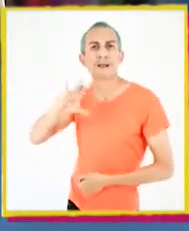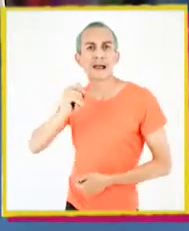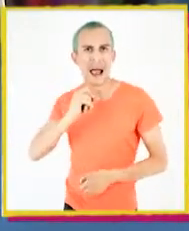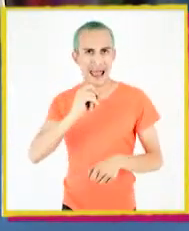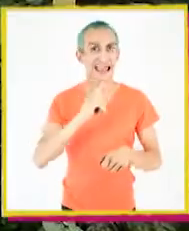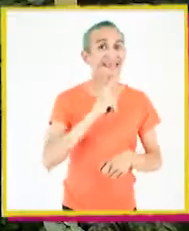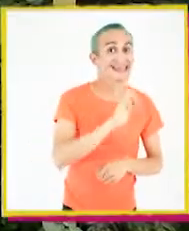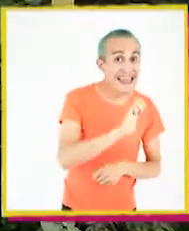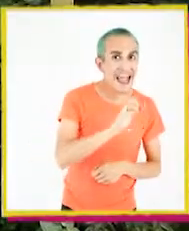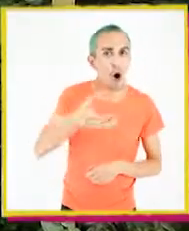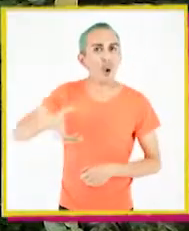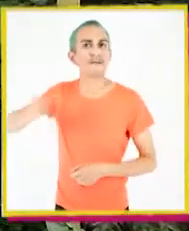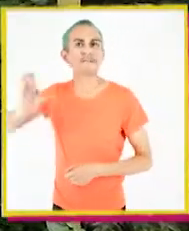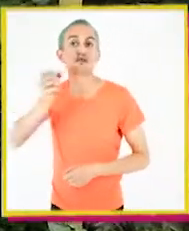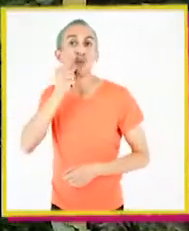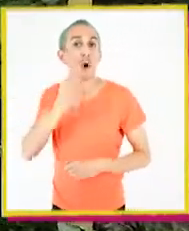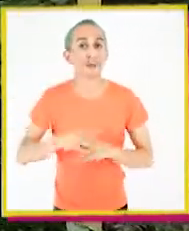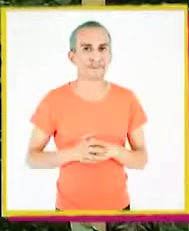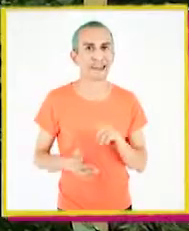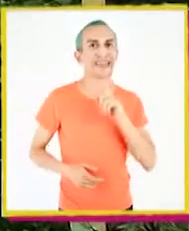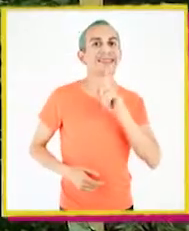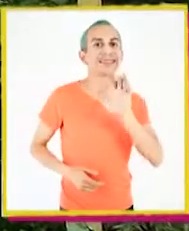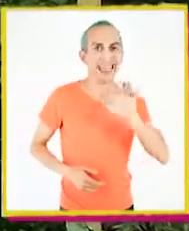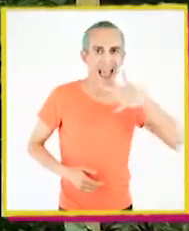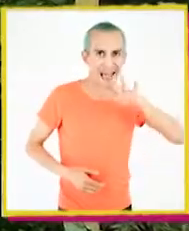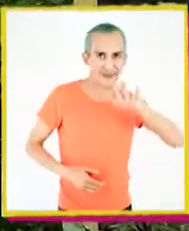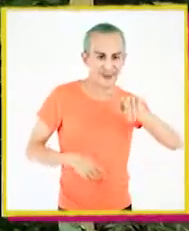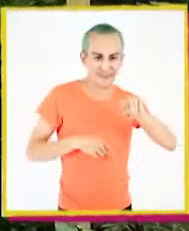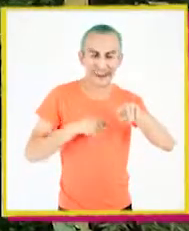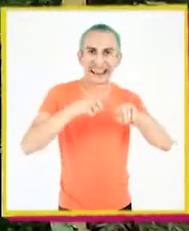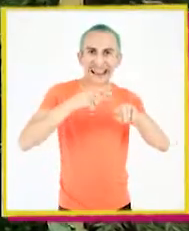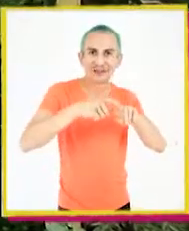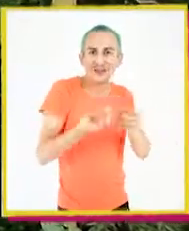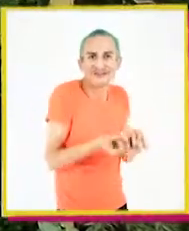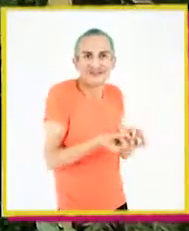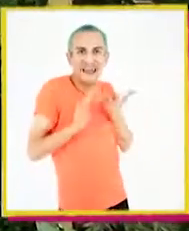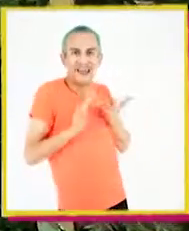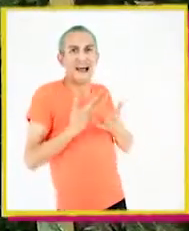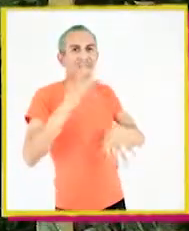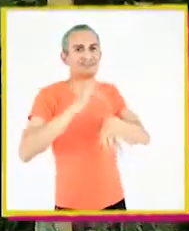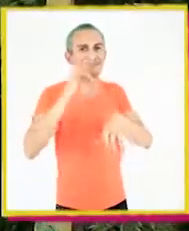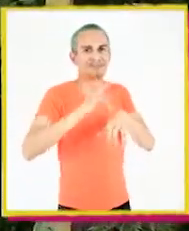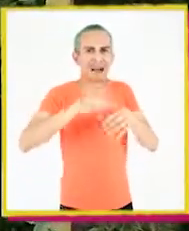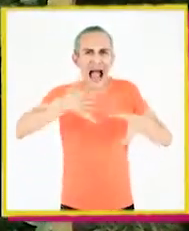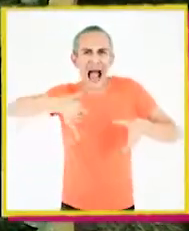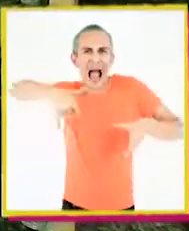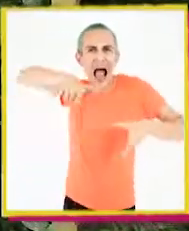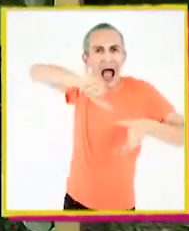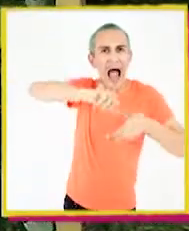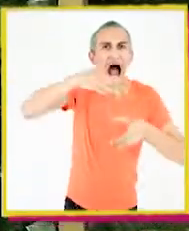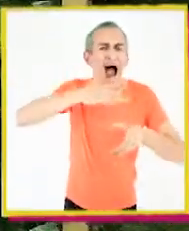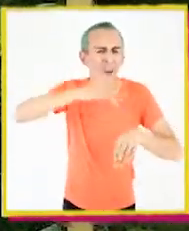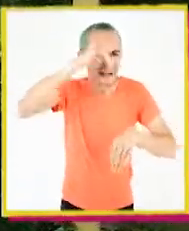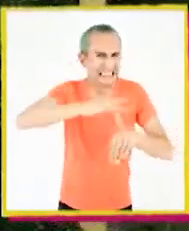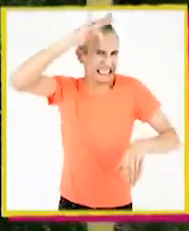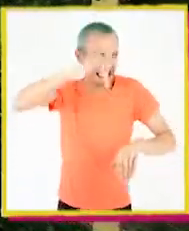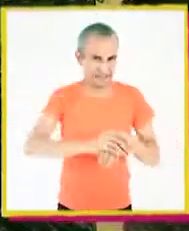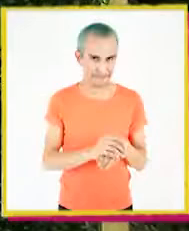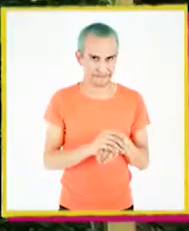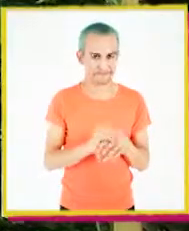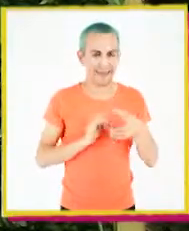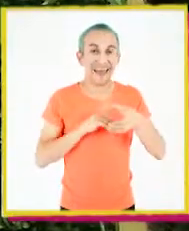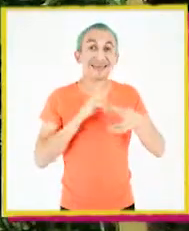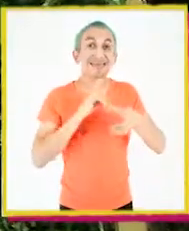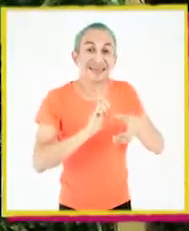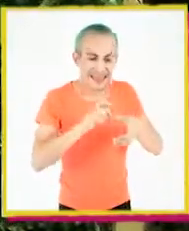taza? Muy bien, el té, porque es la fuente de calor, ya que fue hecho con agua recién hervida. Por lo